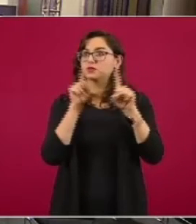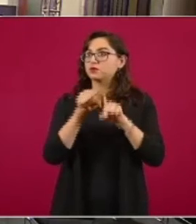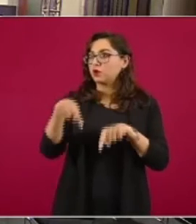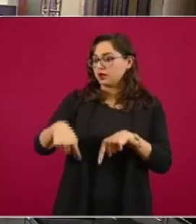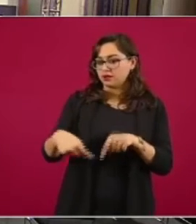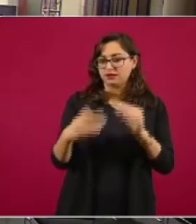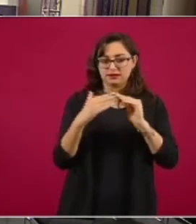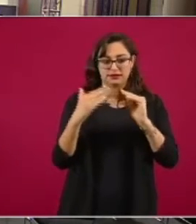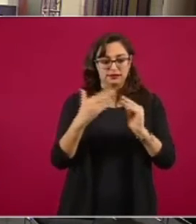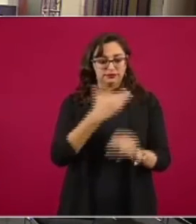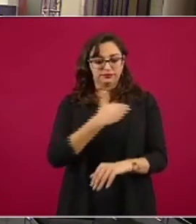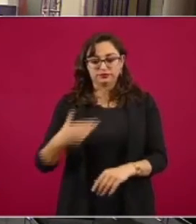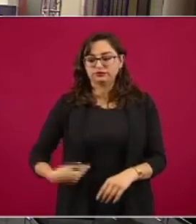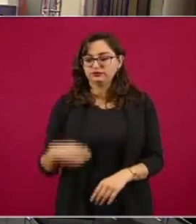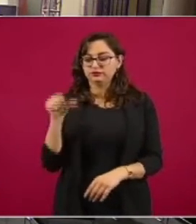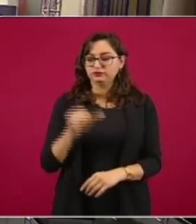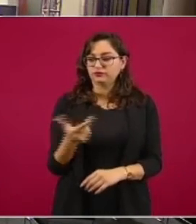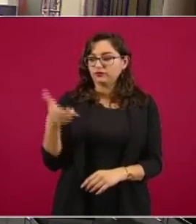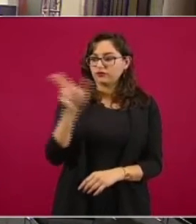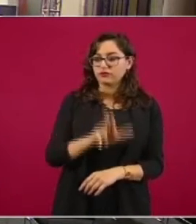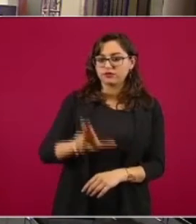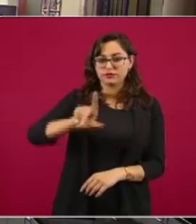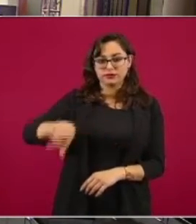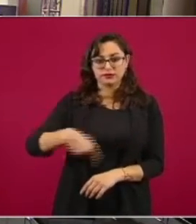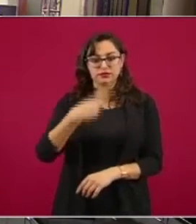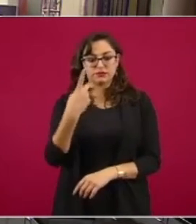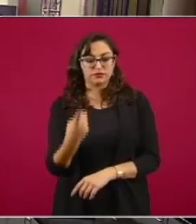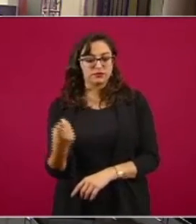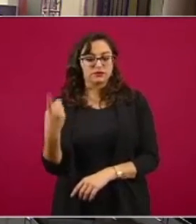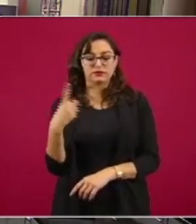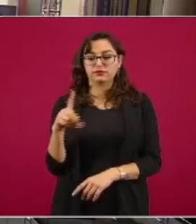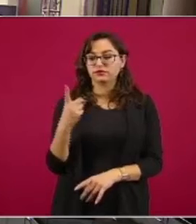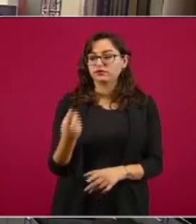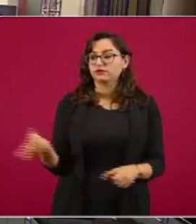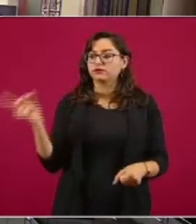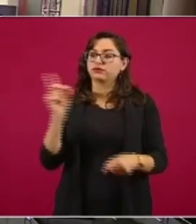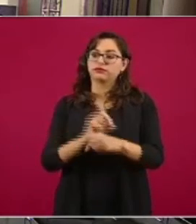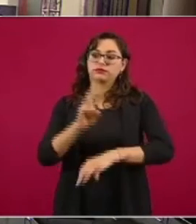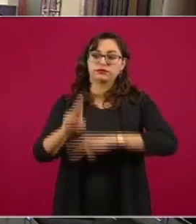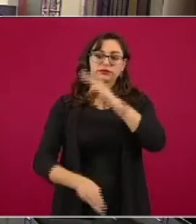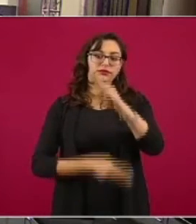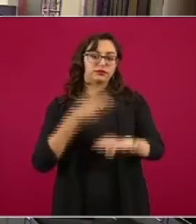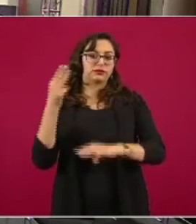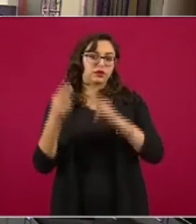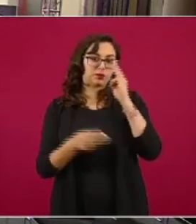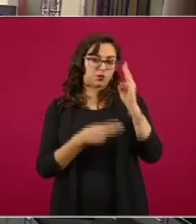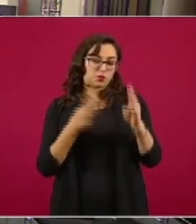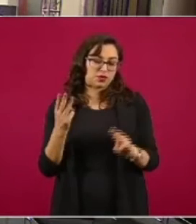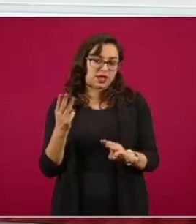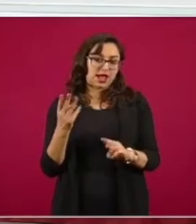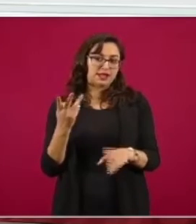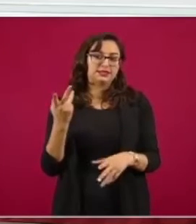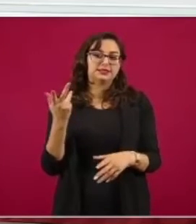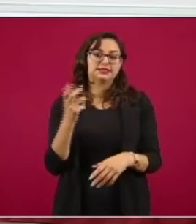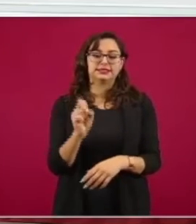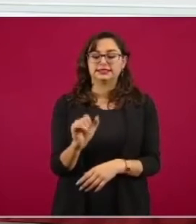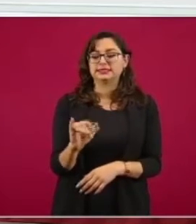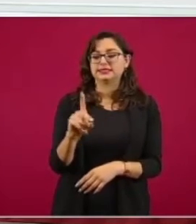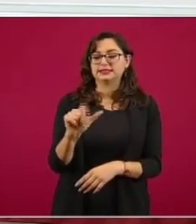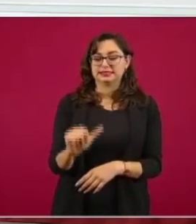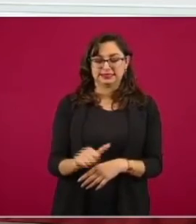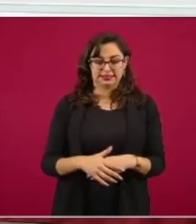es martes 1 de diciembre, Día Mundial del SIDA. Hoy es el día